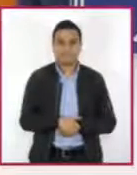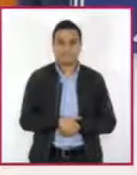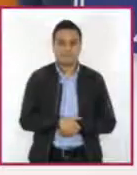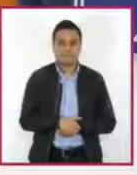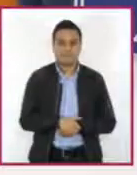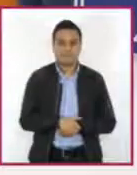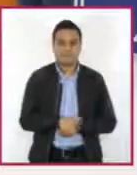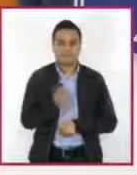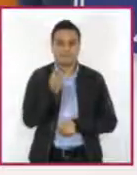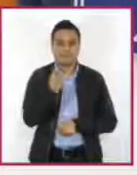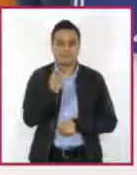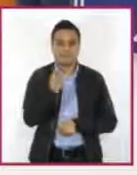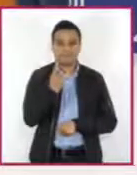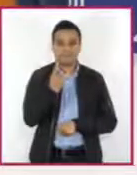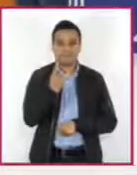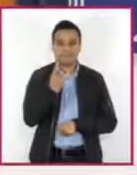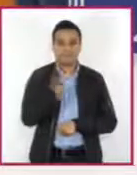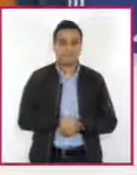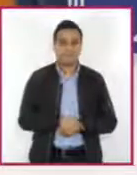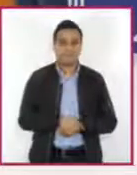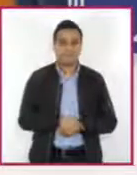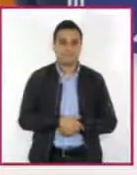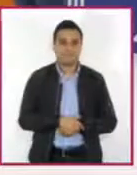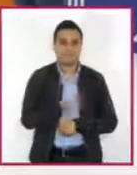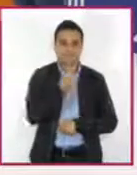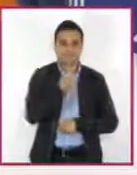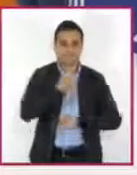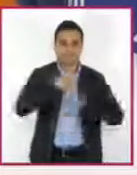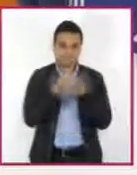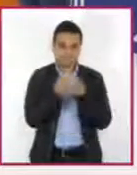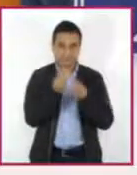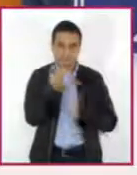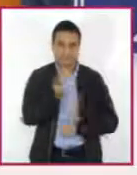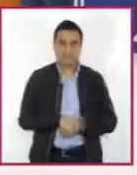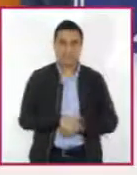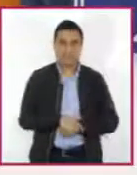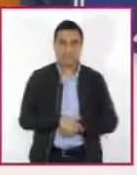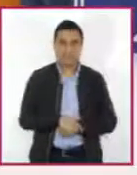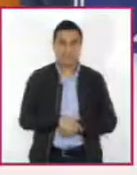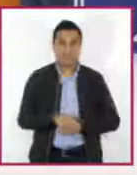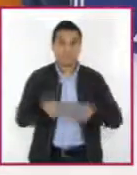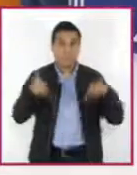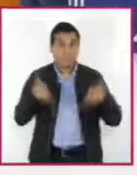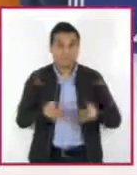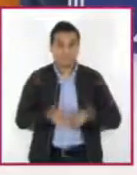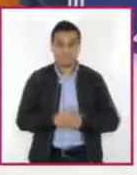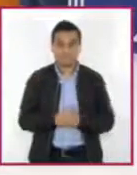1 y 2, 3. Empate.